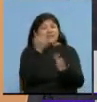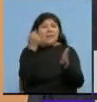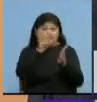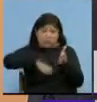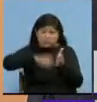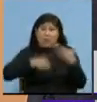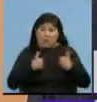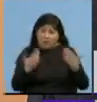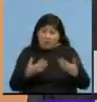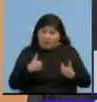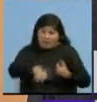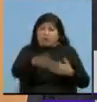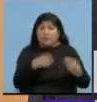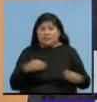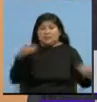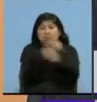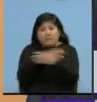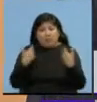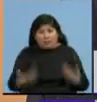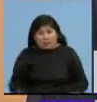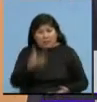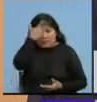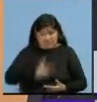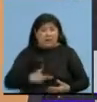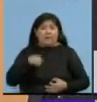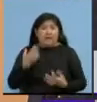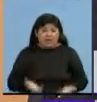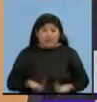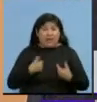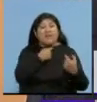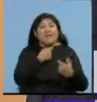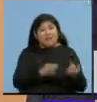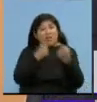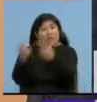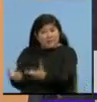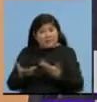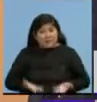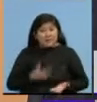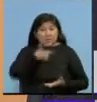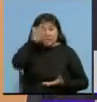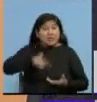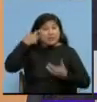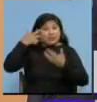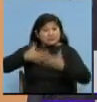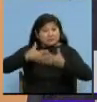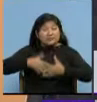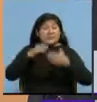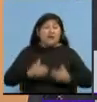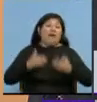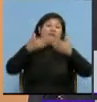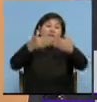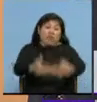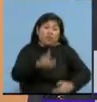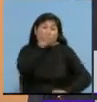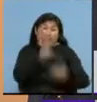pares, que estaba en la total capacidad de sus funciones, logró pensar, bueno, yo la estoy pasando bien, si algún día no estoy, puedo